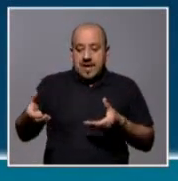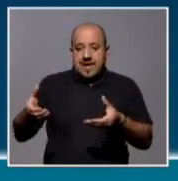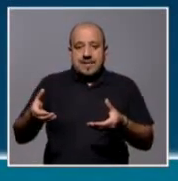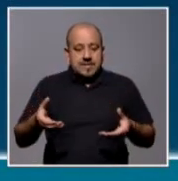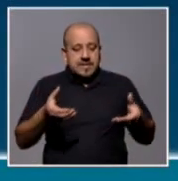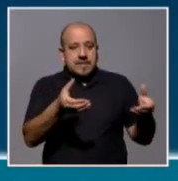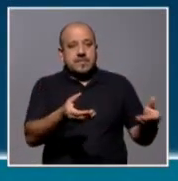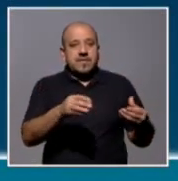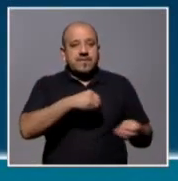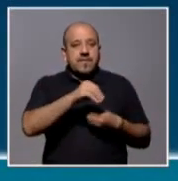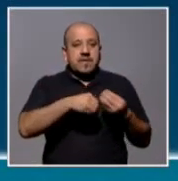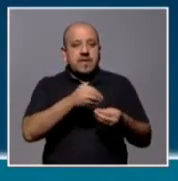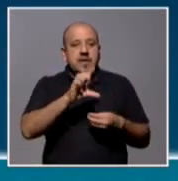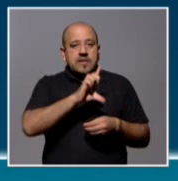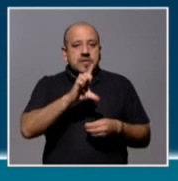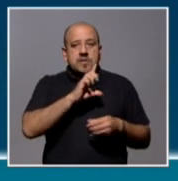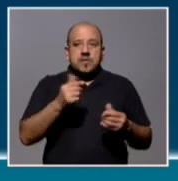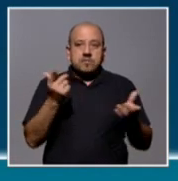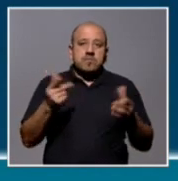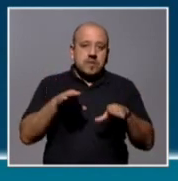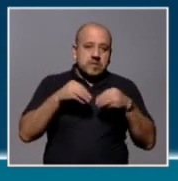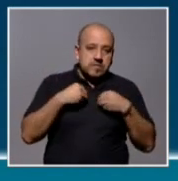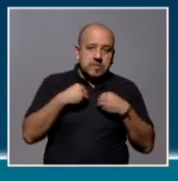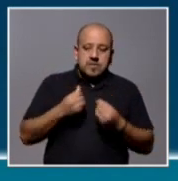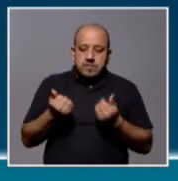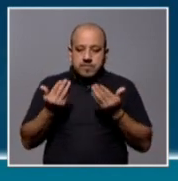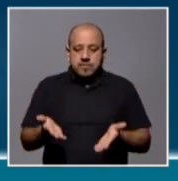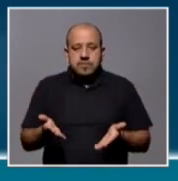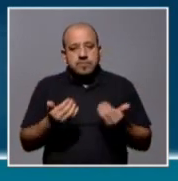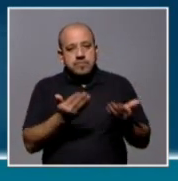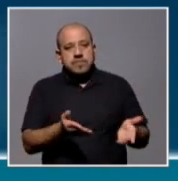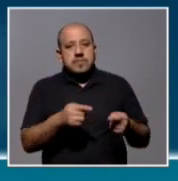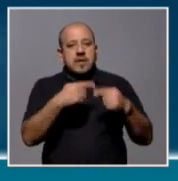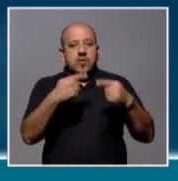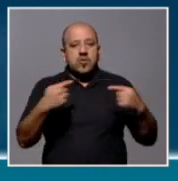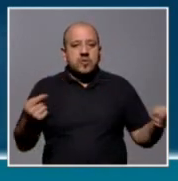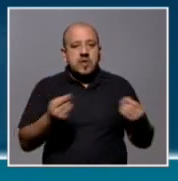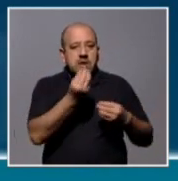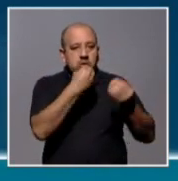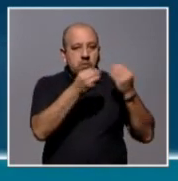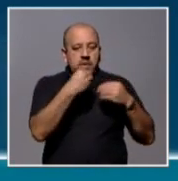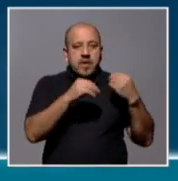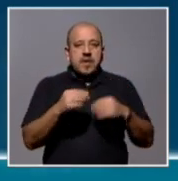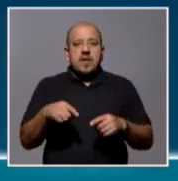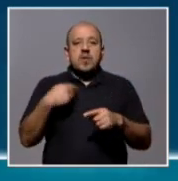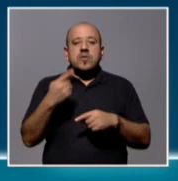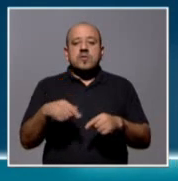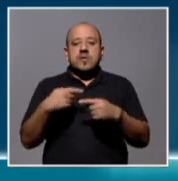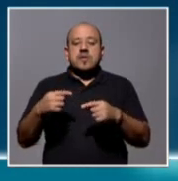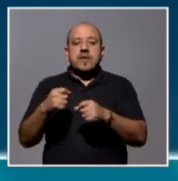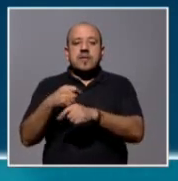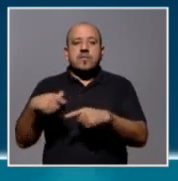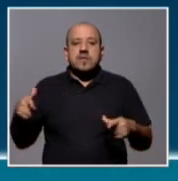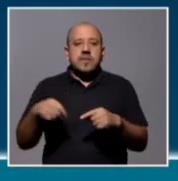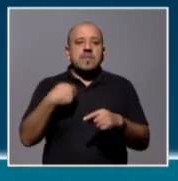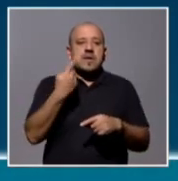las necesitan y reciben colaboración de alimentos no perecederos y artículos de limpieza mañana viernes entre las